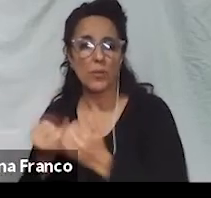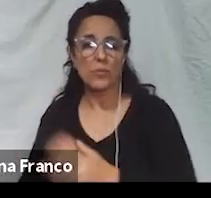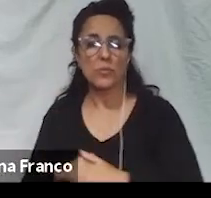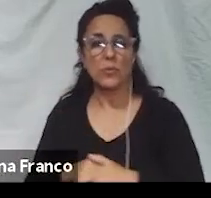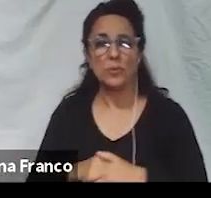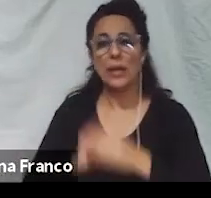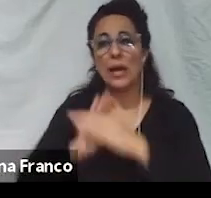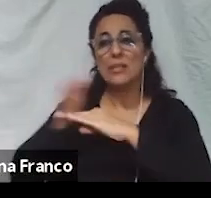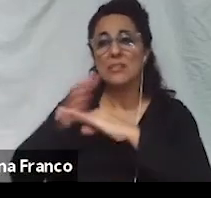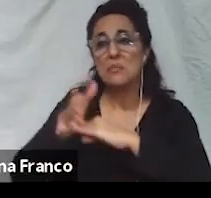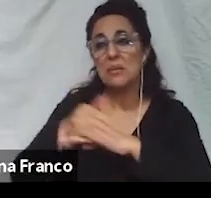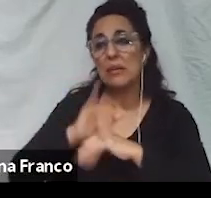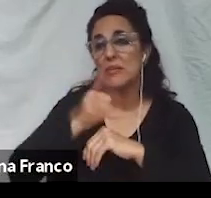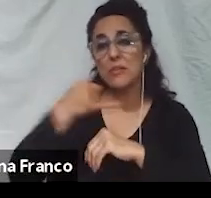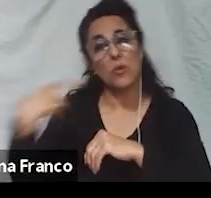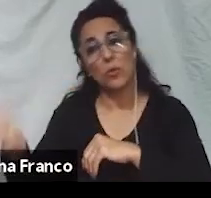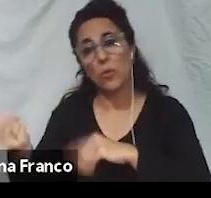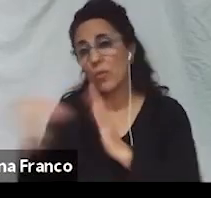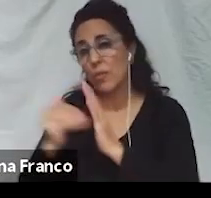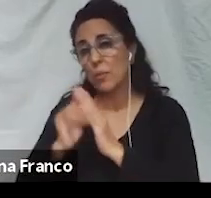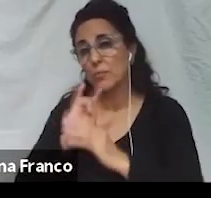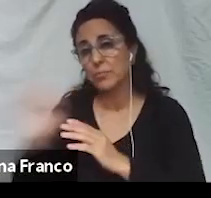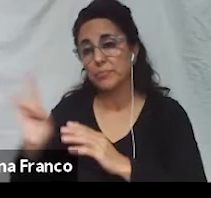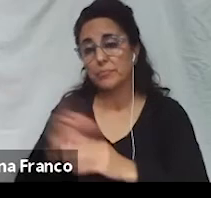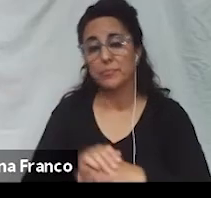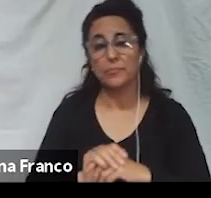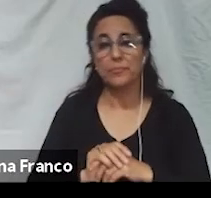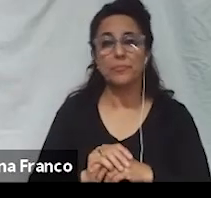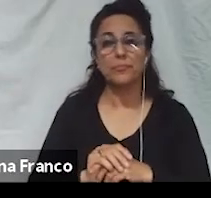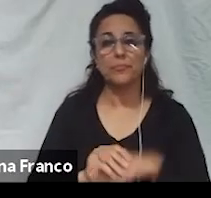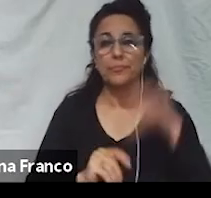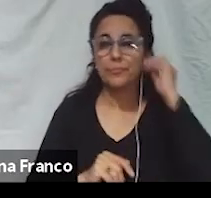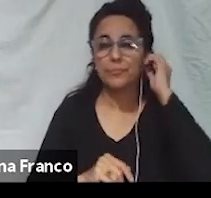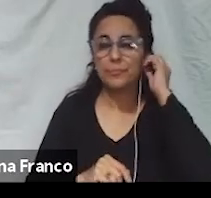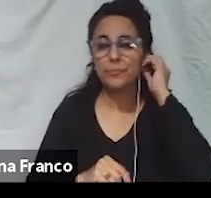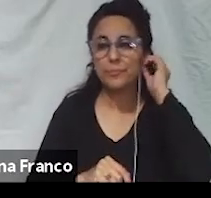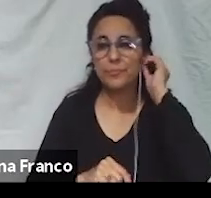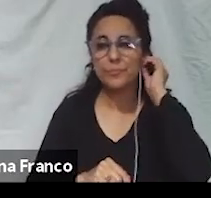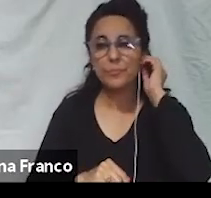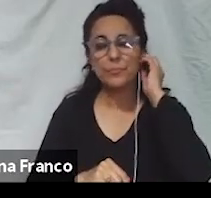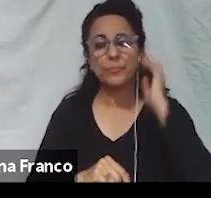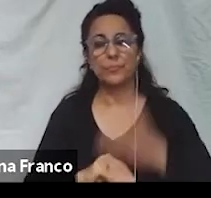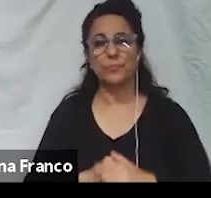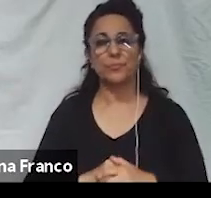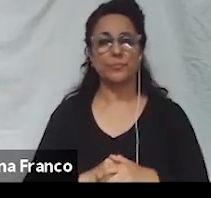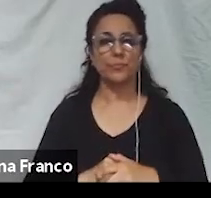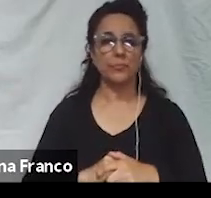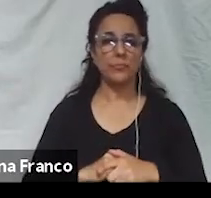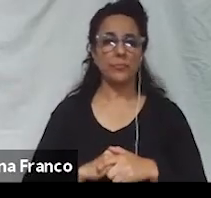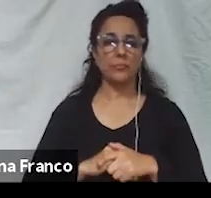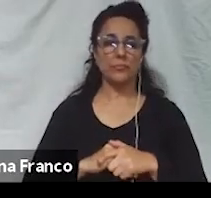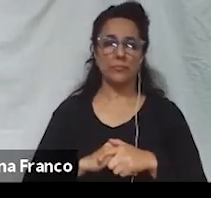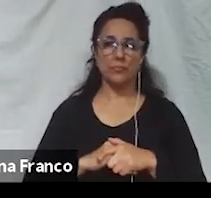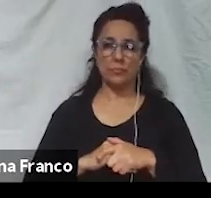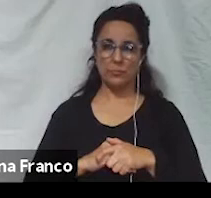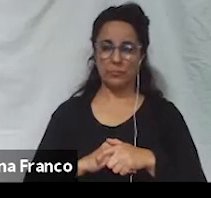de acuerdo a qué tan accesibles son estos puntos importantes que mencionaba Josías, como el header, el footer,